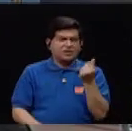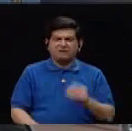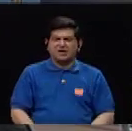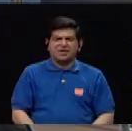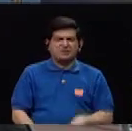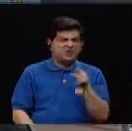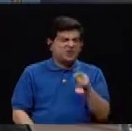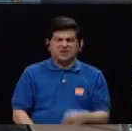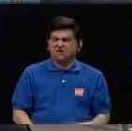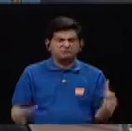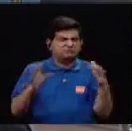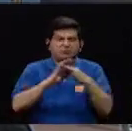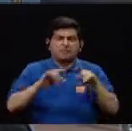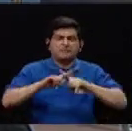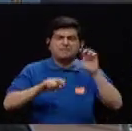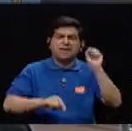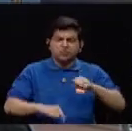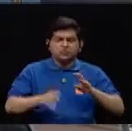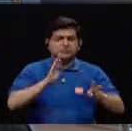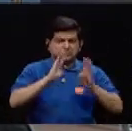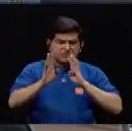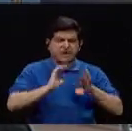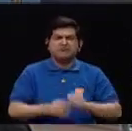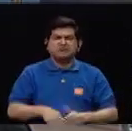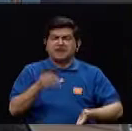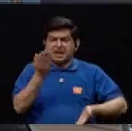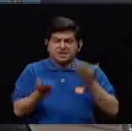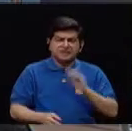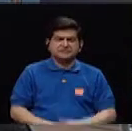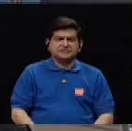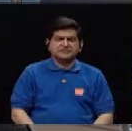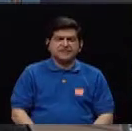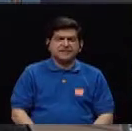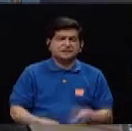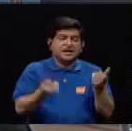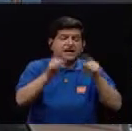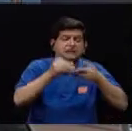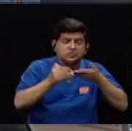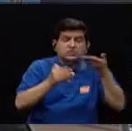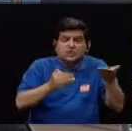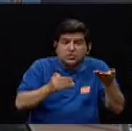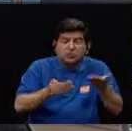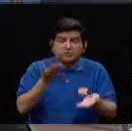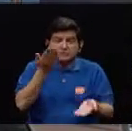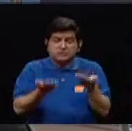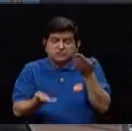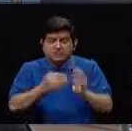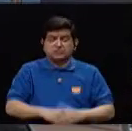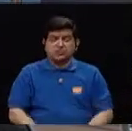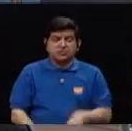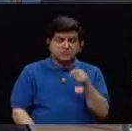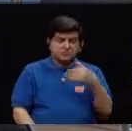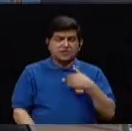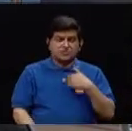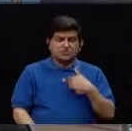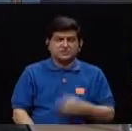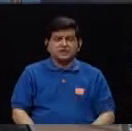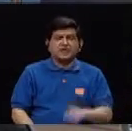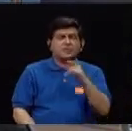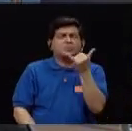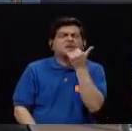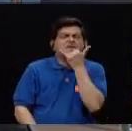porque no vine al caso, claro. Pero sí tocábamos el tema de que en el set pasa tal cosa, o cuando tienes un